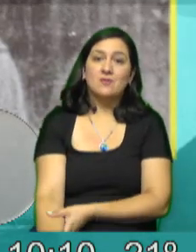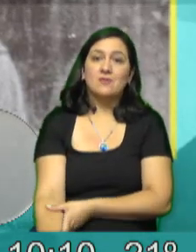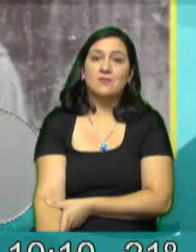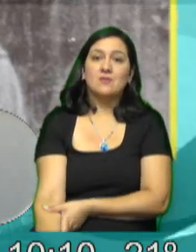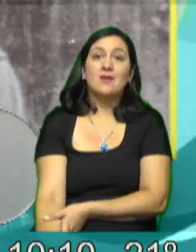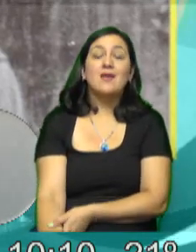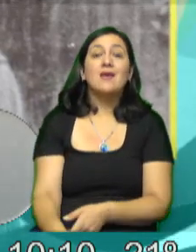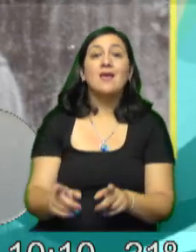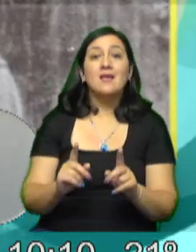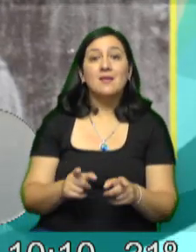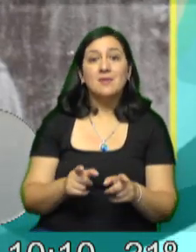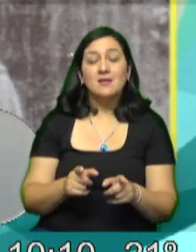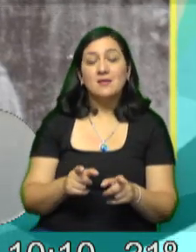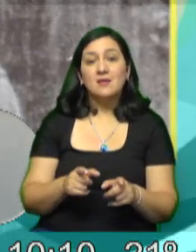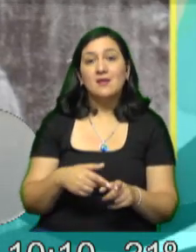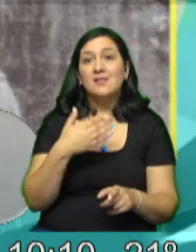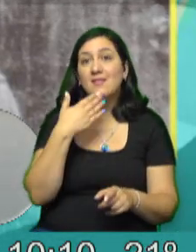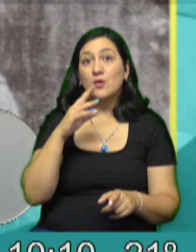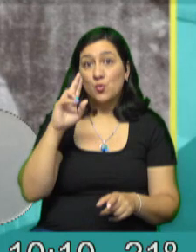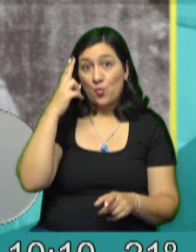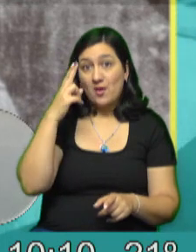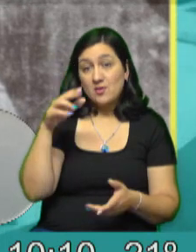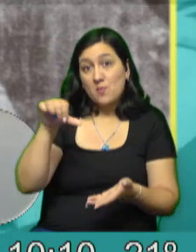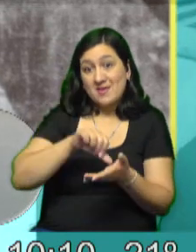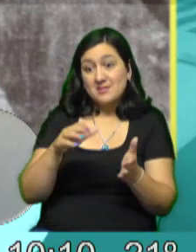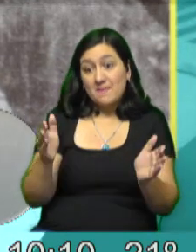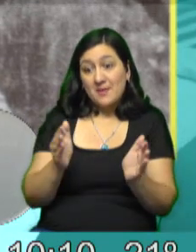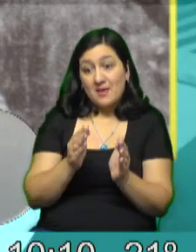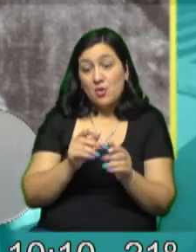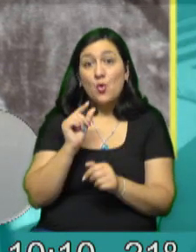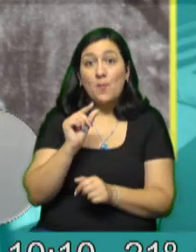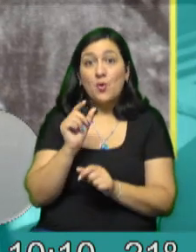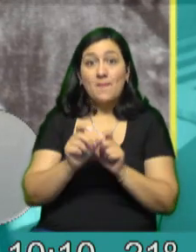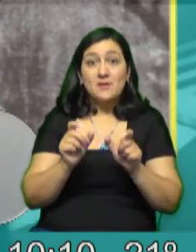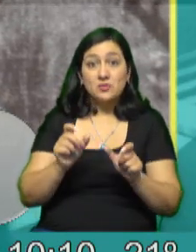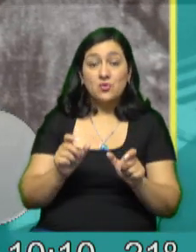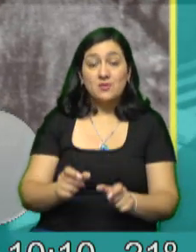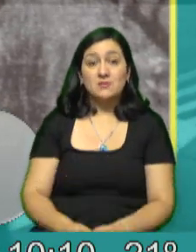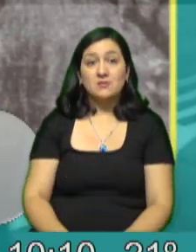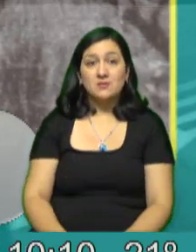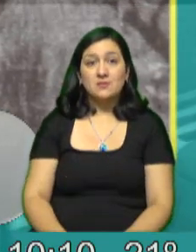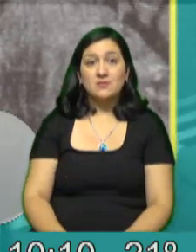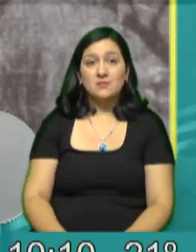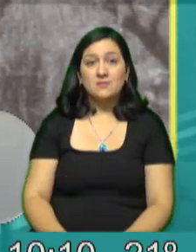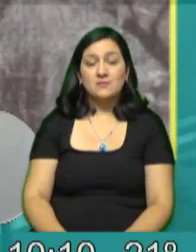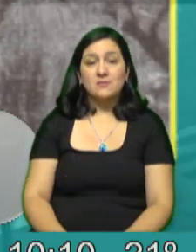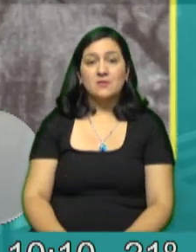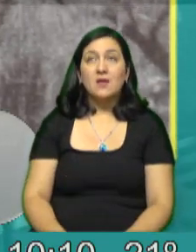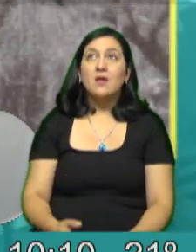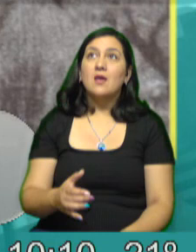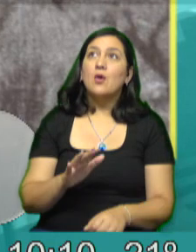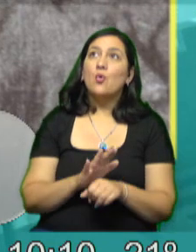la comprensión también de que el Uruguay, siendo un país pequeño y de poca población, no es más que una